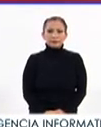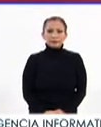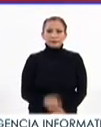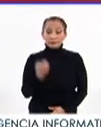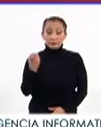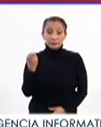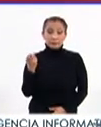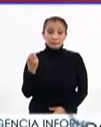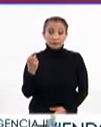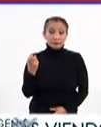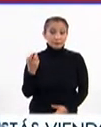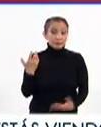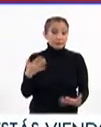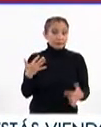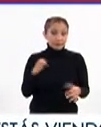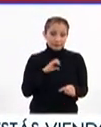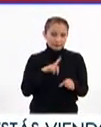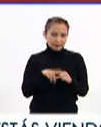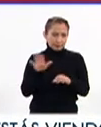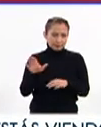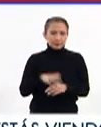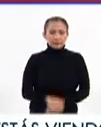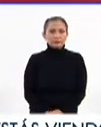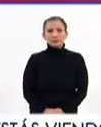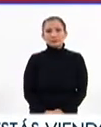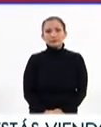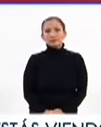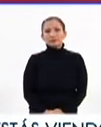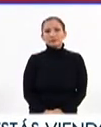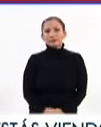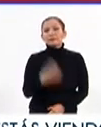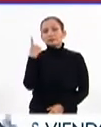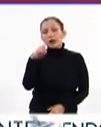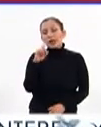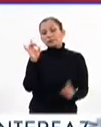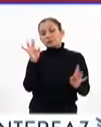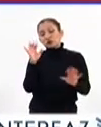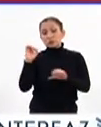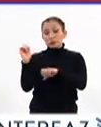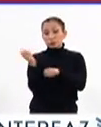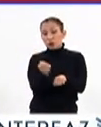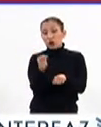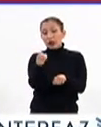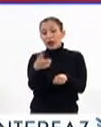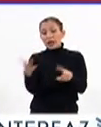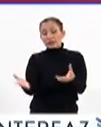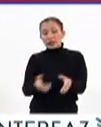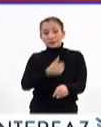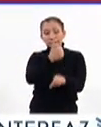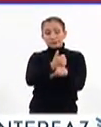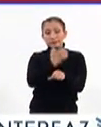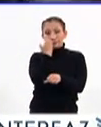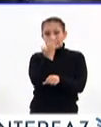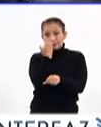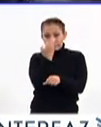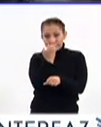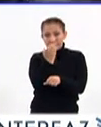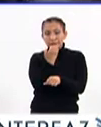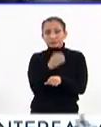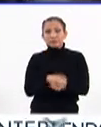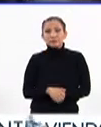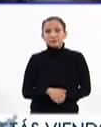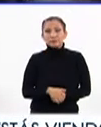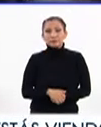Esto es algo especial. Para, en el caso del béisbol, crear las escuelas,